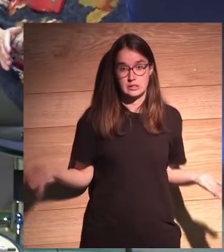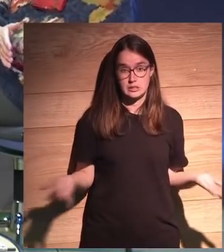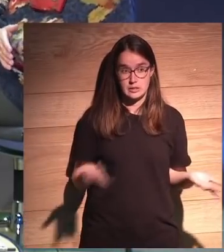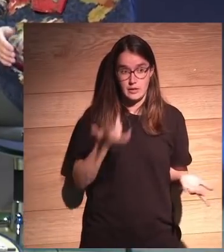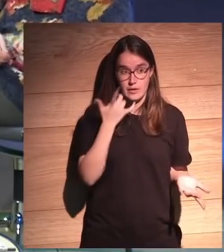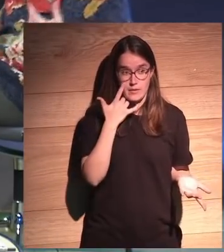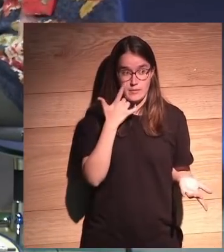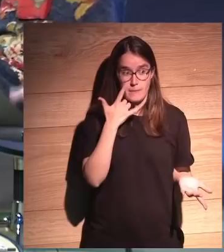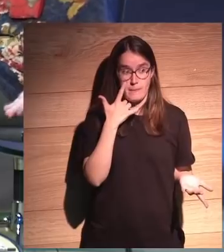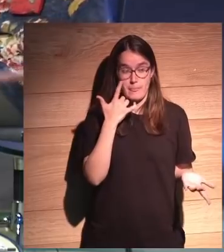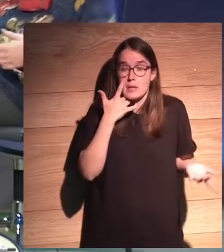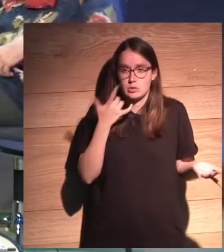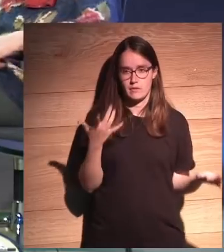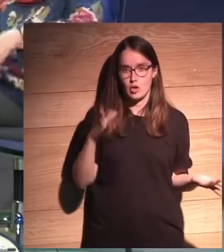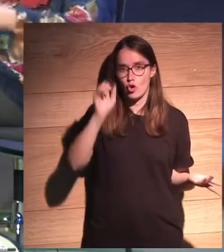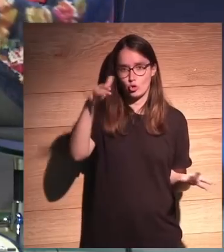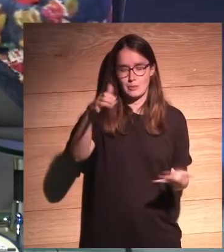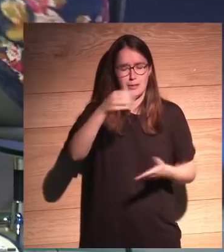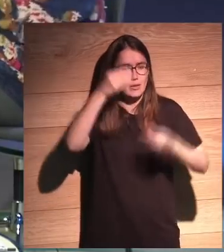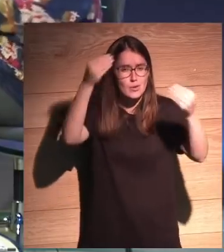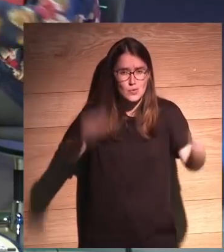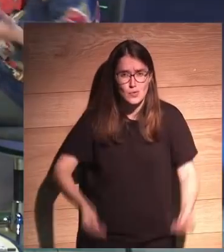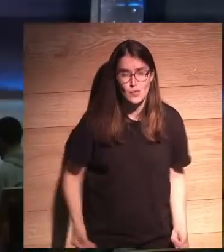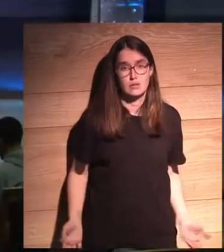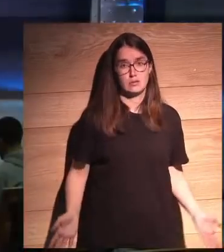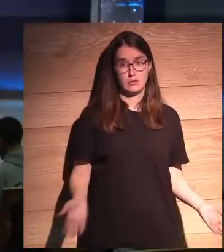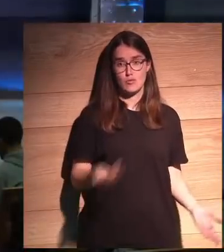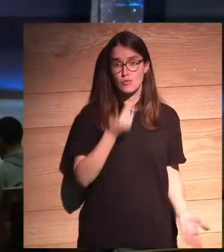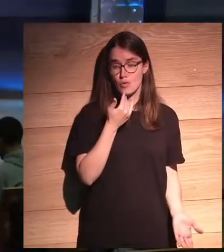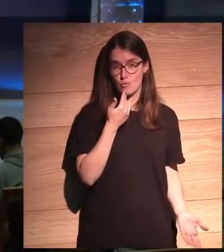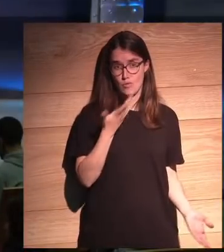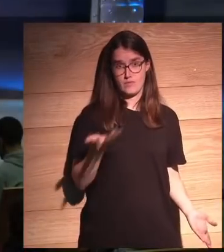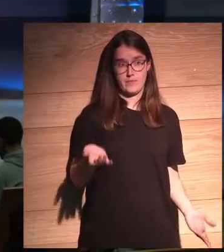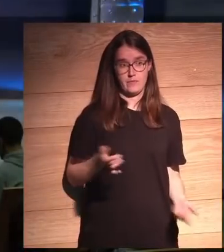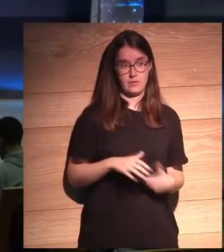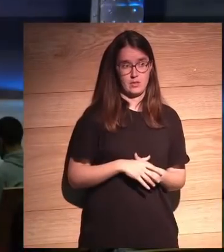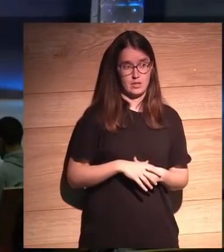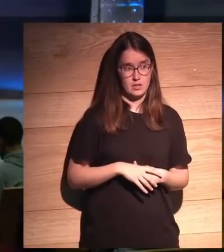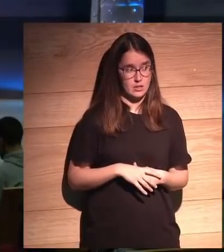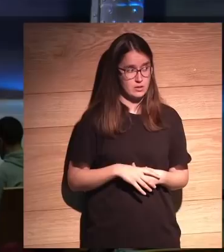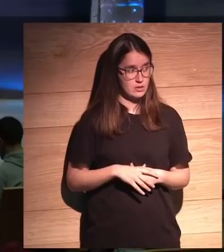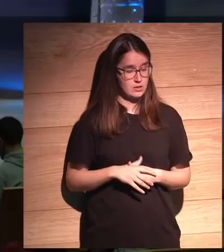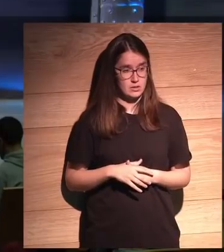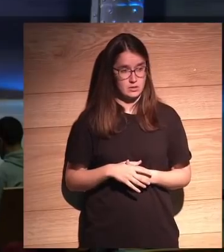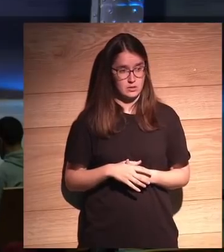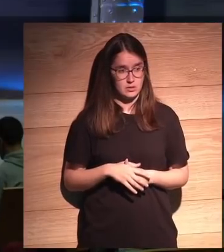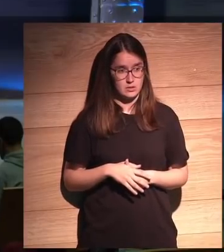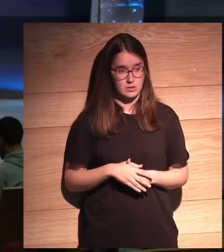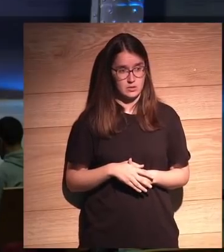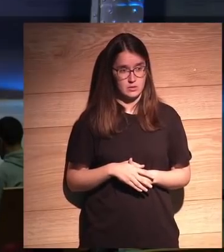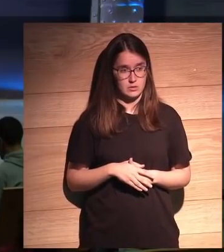de la poesía de Concha Méndez, por ejemplo, ¿no? Es que es una privación para las generaciones jóvenes, ¿no?